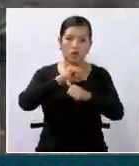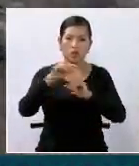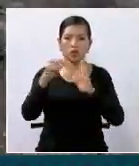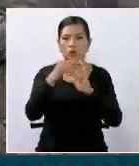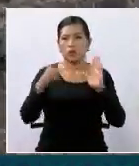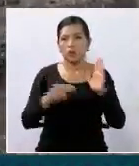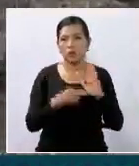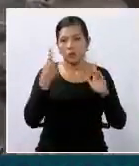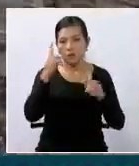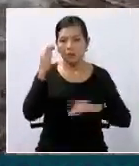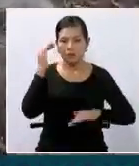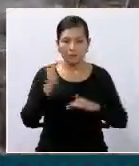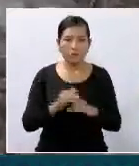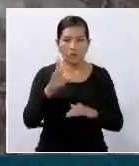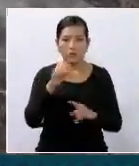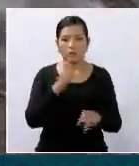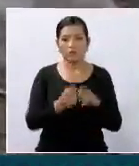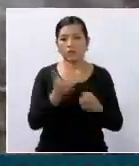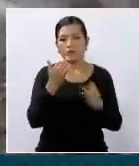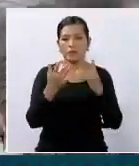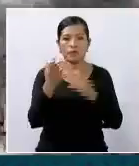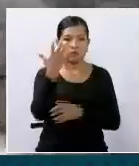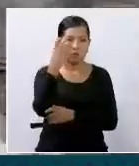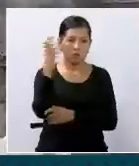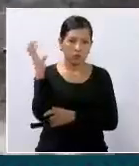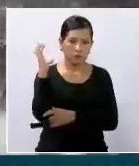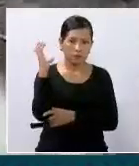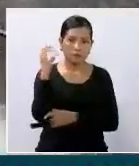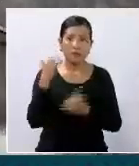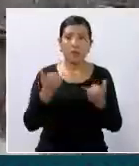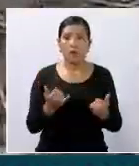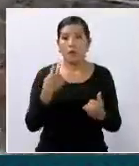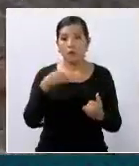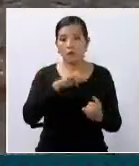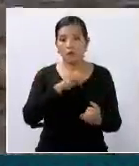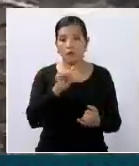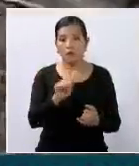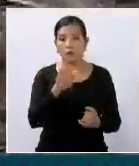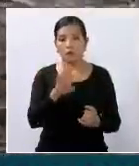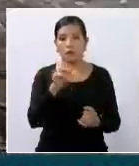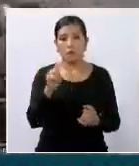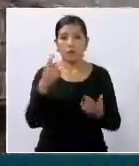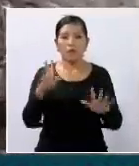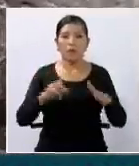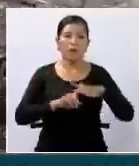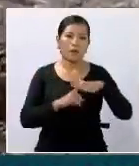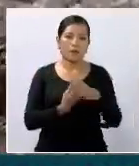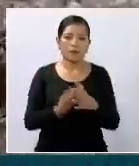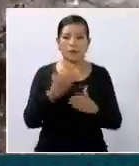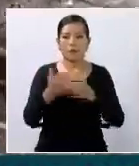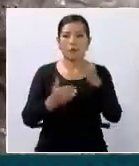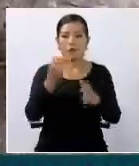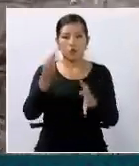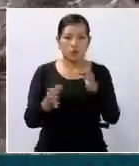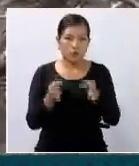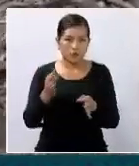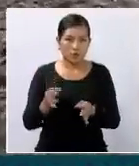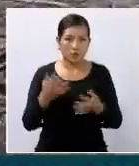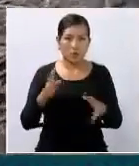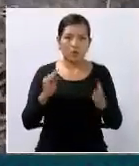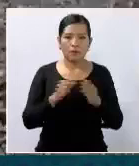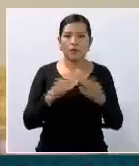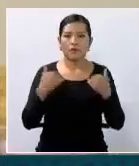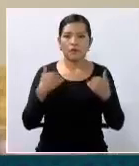para evitar los incendios forestales. Nosotros como ABT ya hemos iniciado procesos. Tenemos